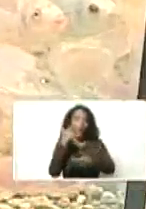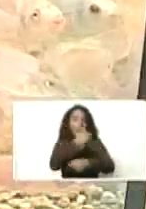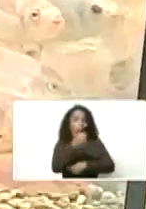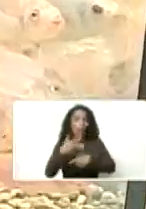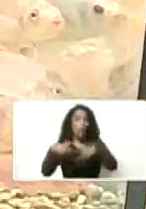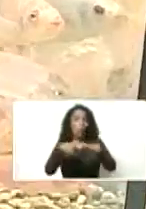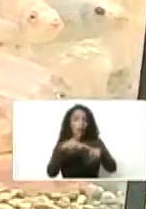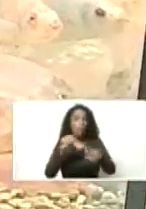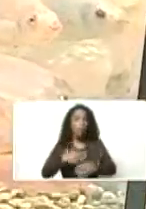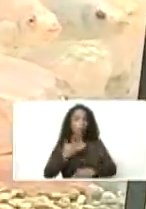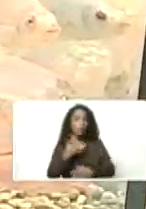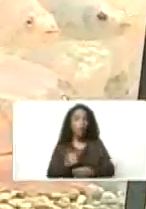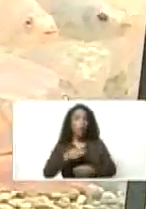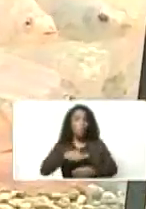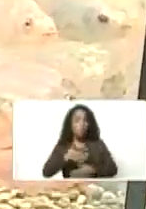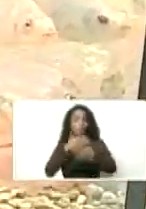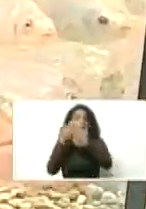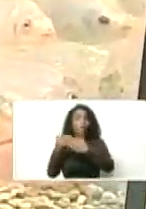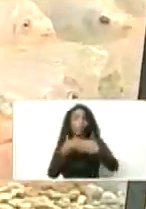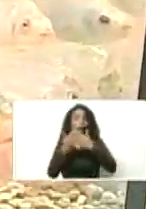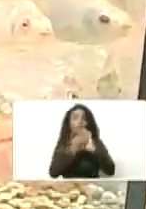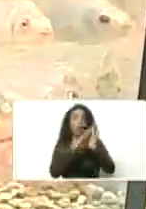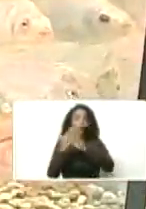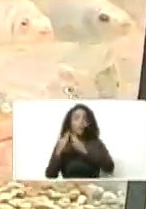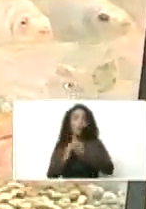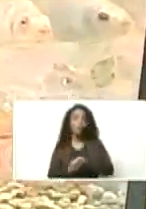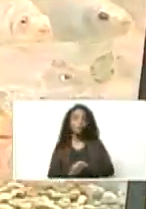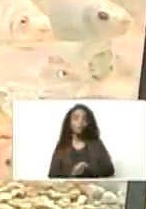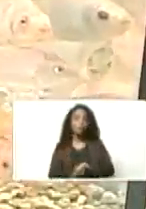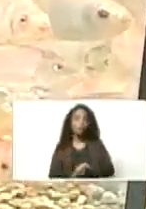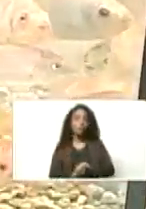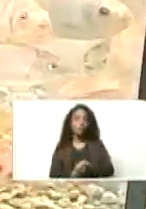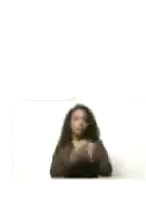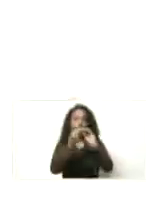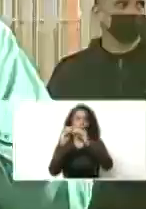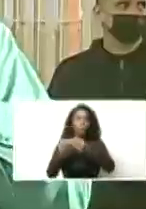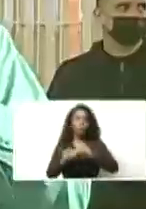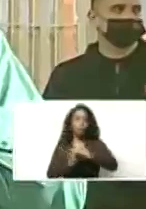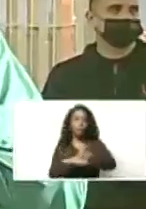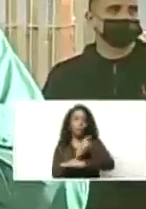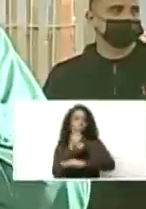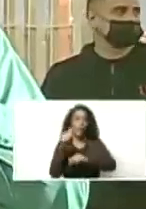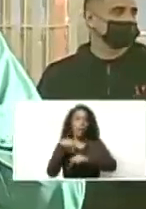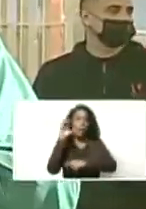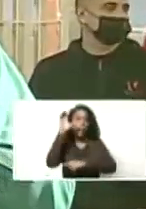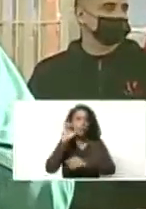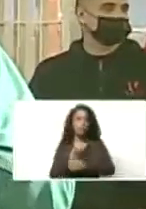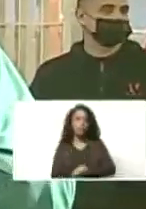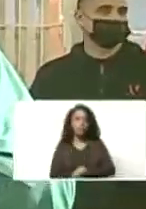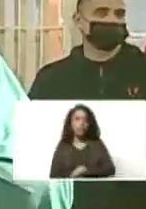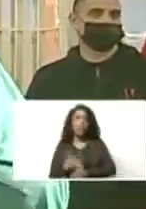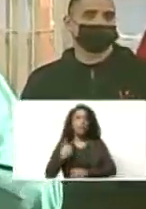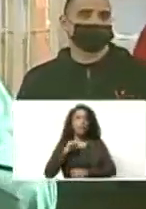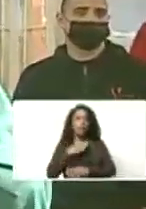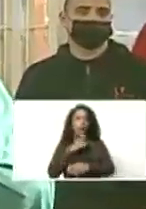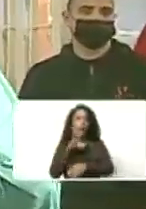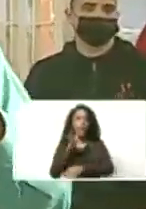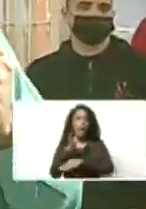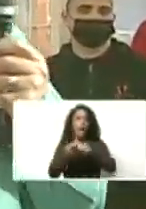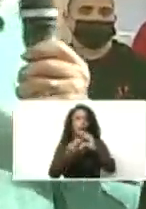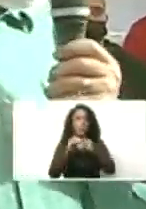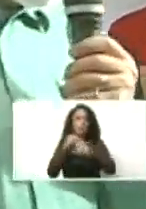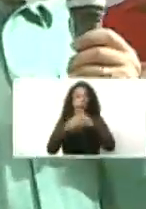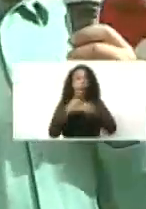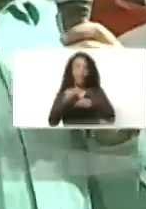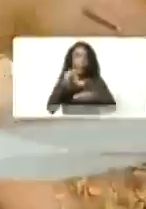estudiantil el poder comunal ahora la red de arborizar a nuestro país si tenemos que hay una red arborización